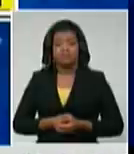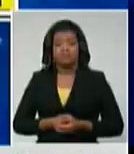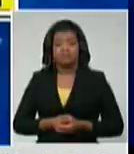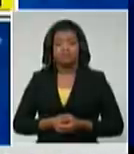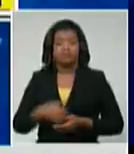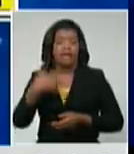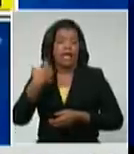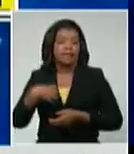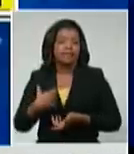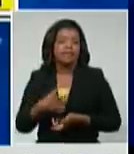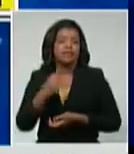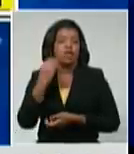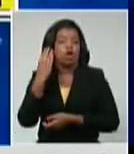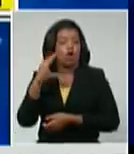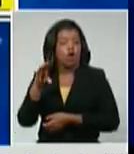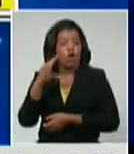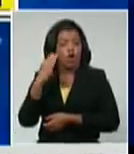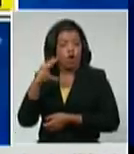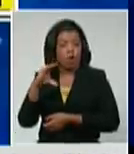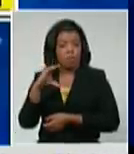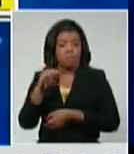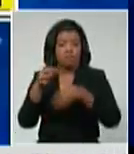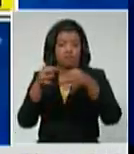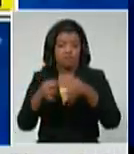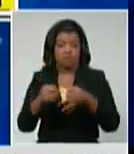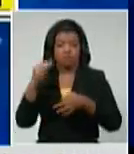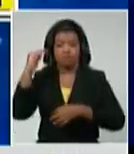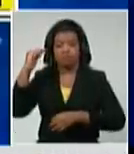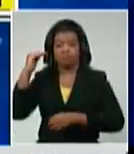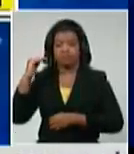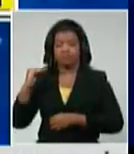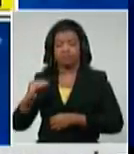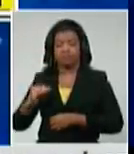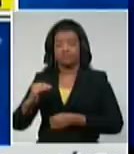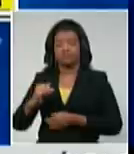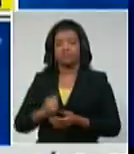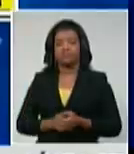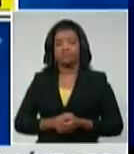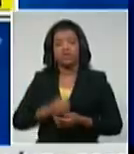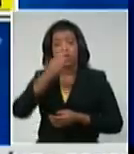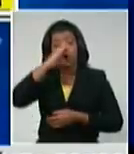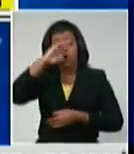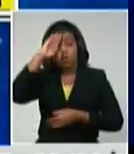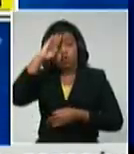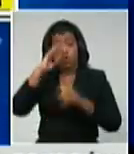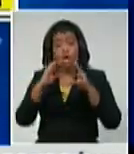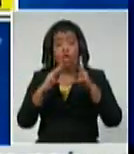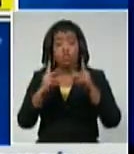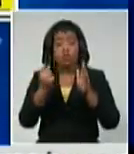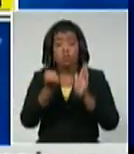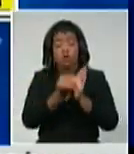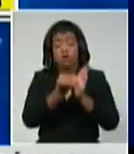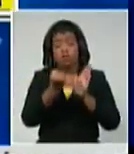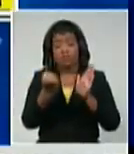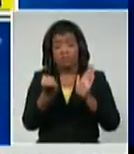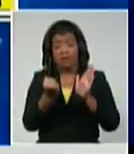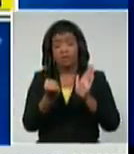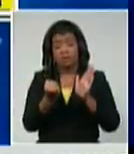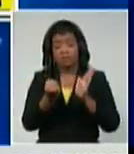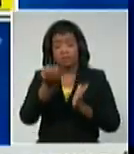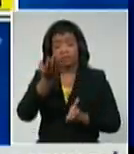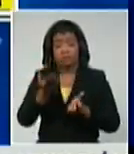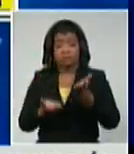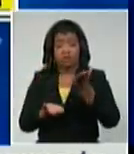y Colombia en este orden. Cuba, con el número de casos confirmados que tiene, pues se mantiene